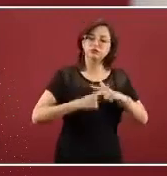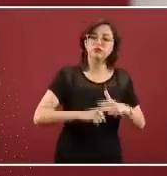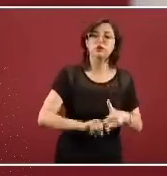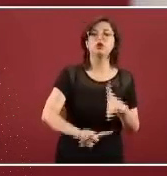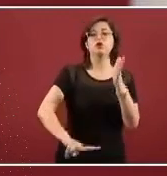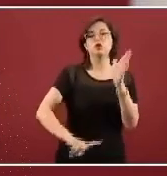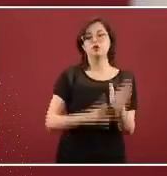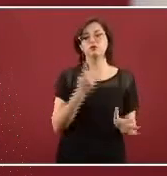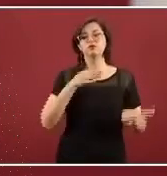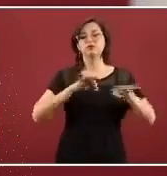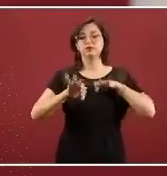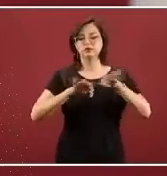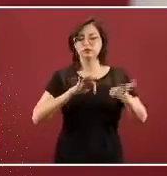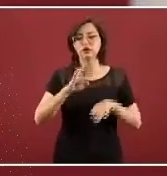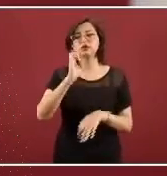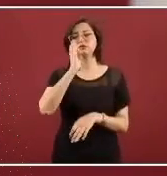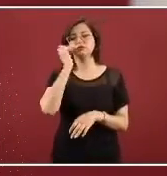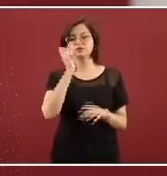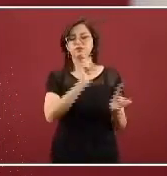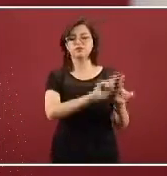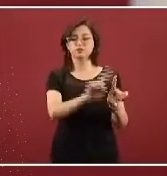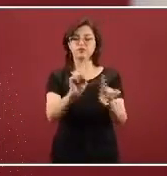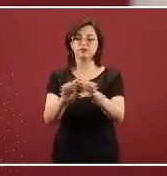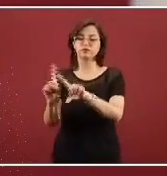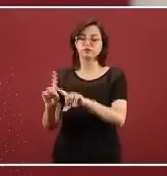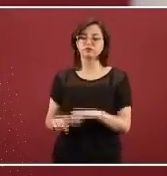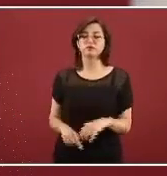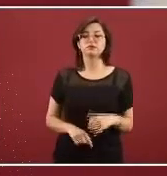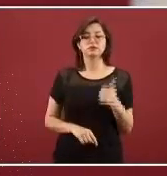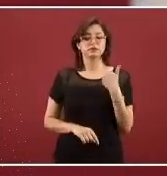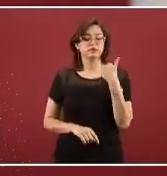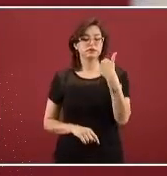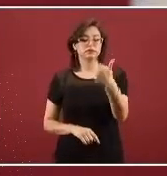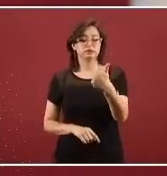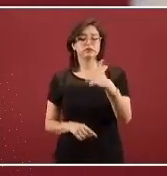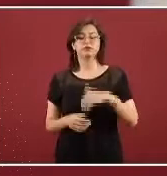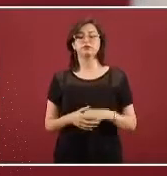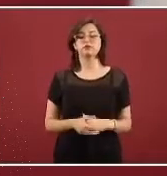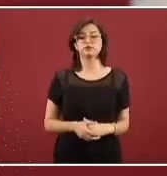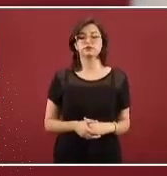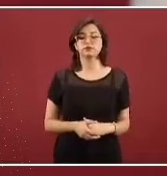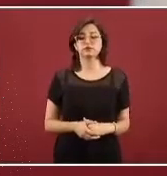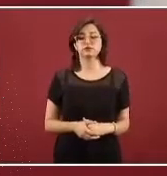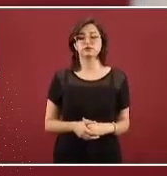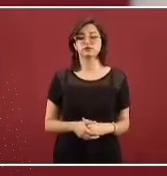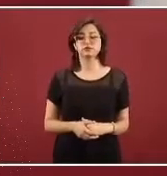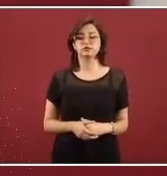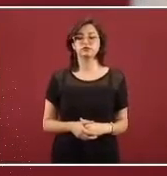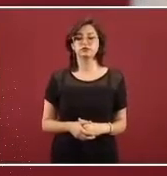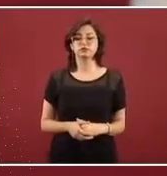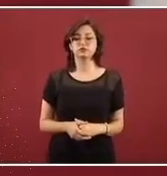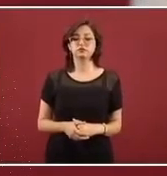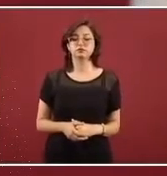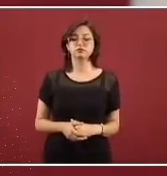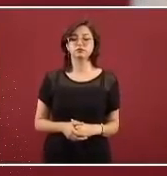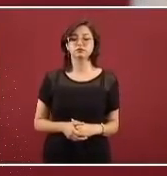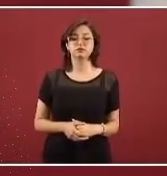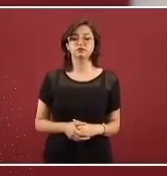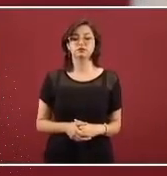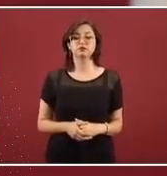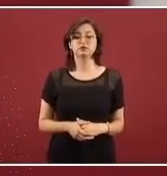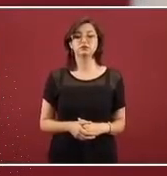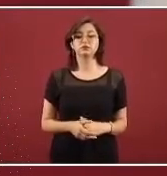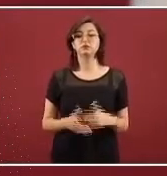toda la población de México. Penúltima, la medida 6, se deberán postergar hasta nuevo aviso todos